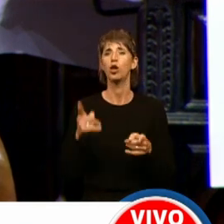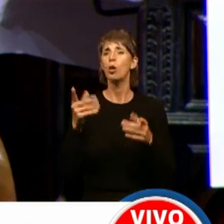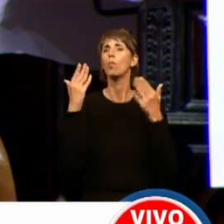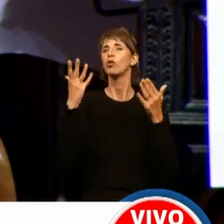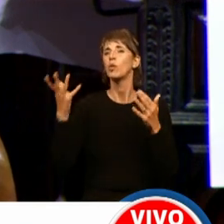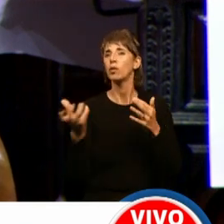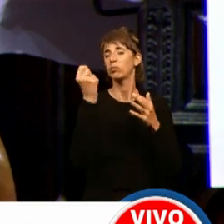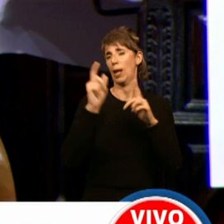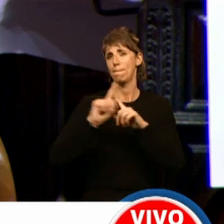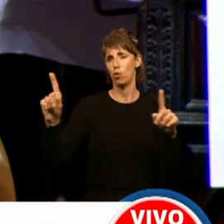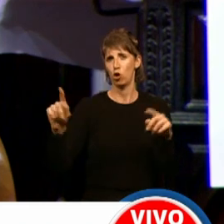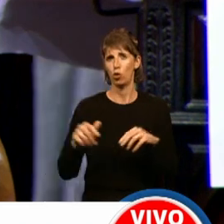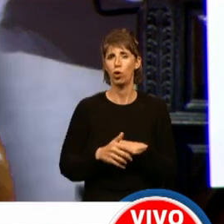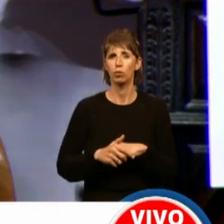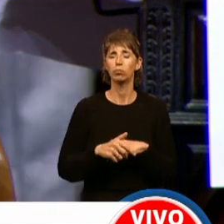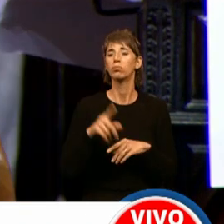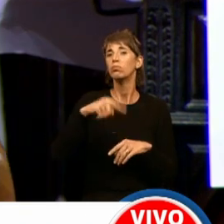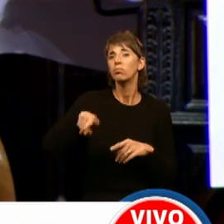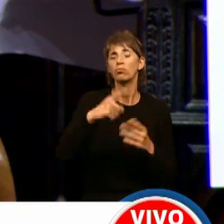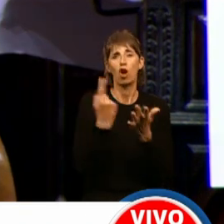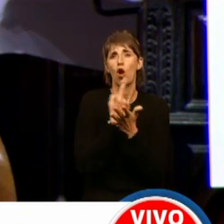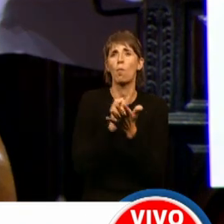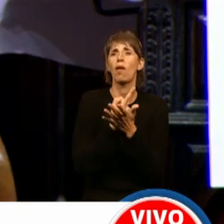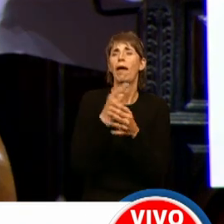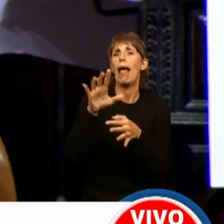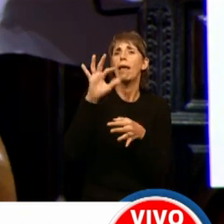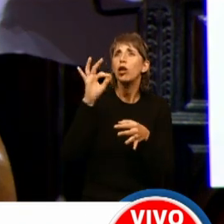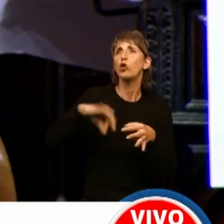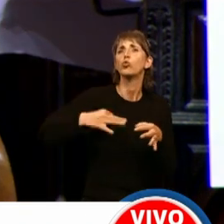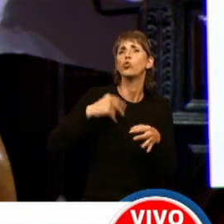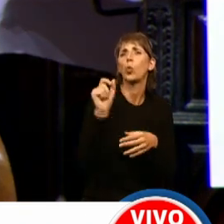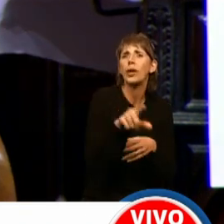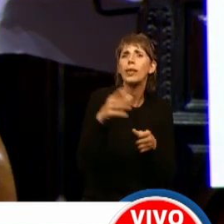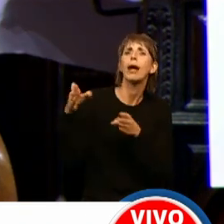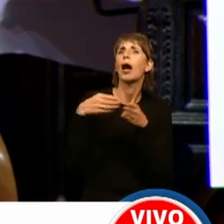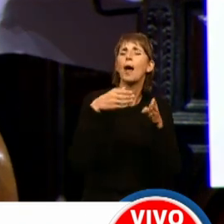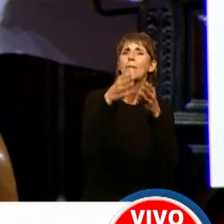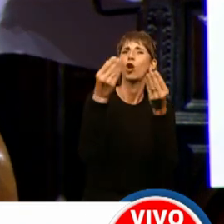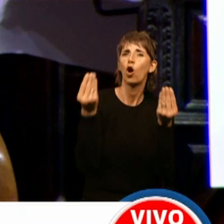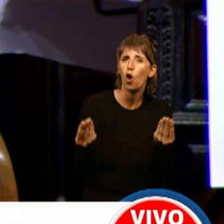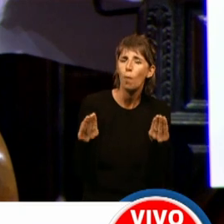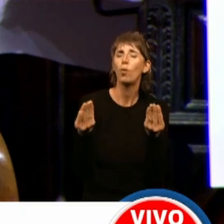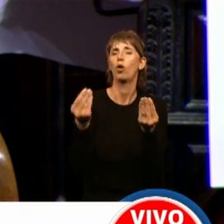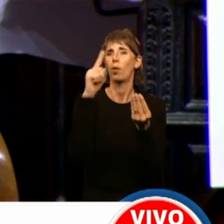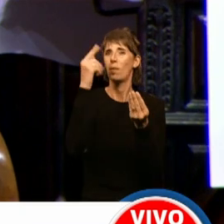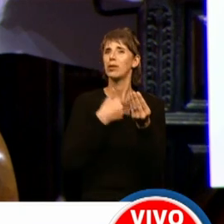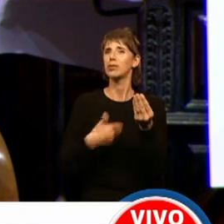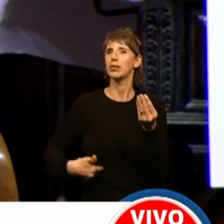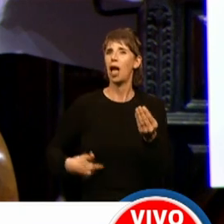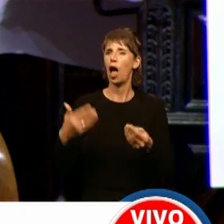no ha tenido las mismas posibilidades de elegir de elegir un proyecto de vida donde el estado sea claramente